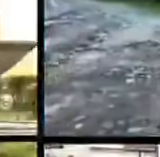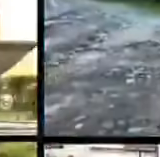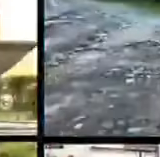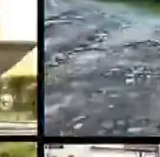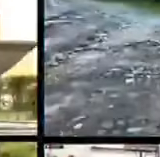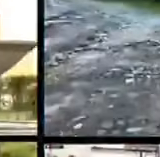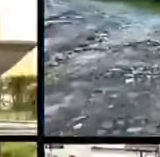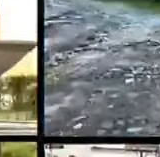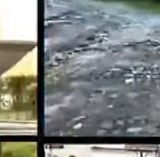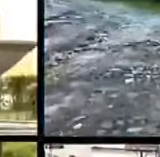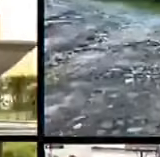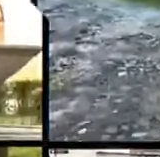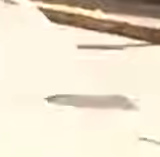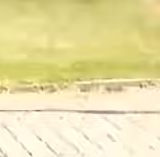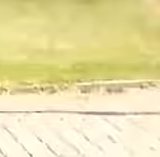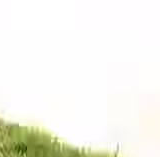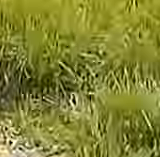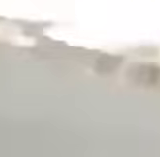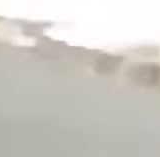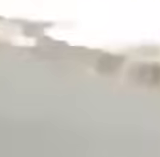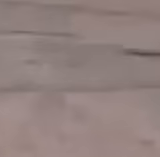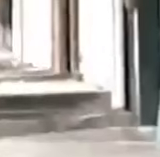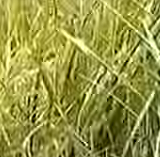tenemos cientos de reporteros ciudadanos.